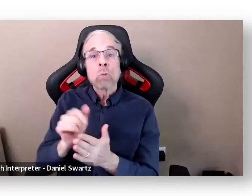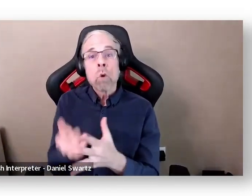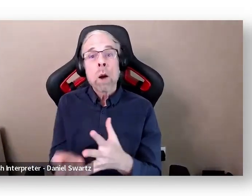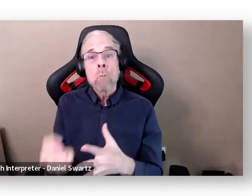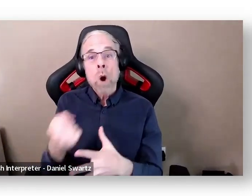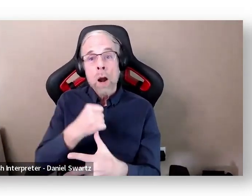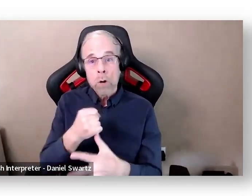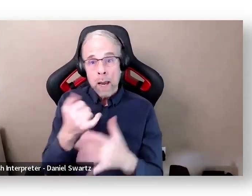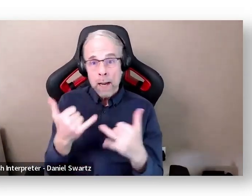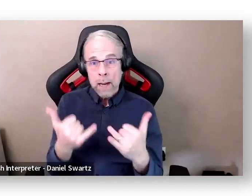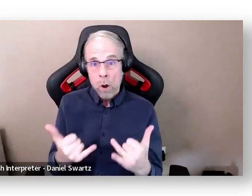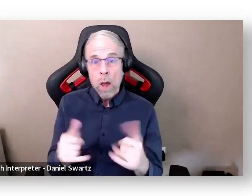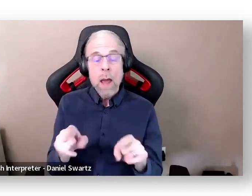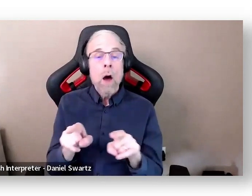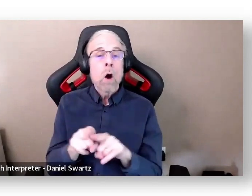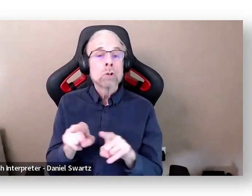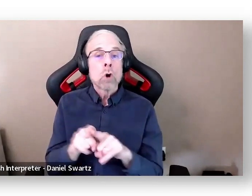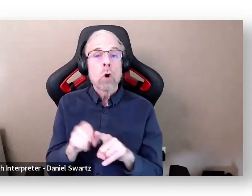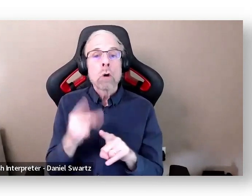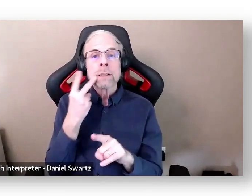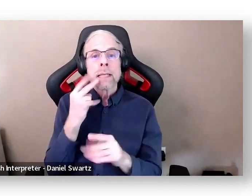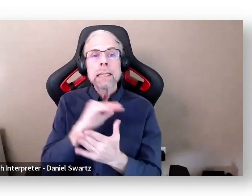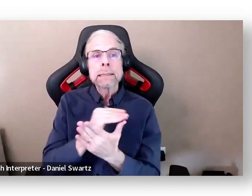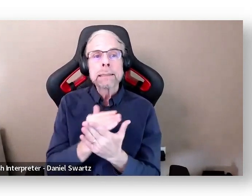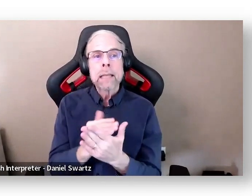Hay que usar como acero la fibra de vidrio.